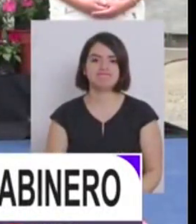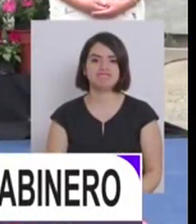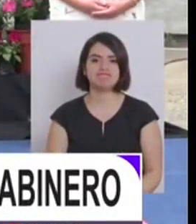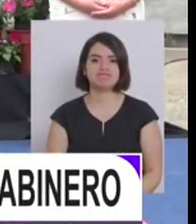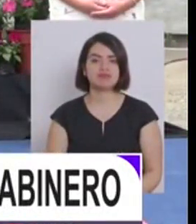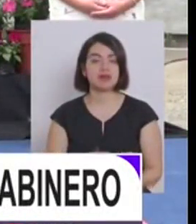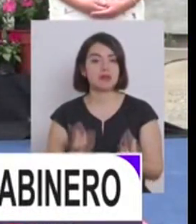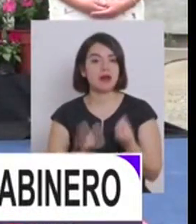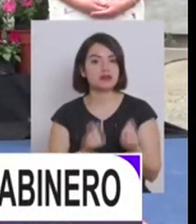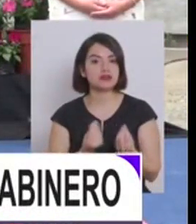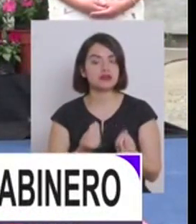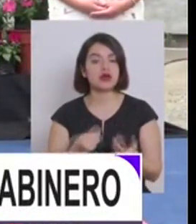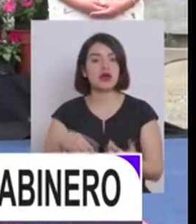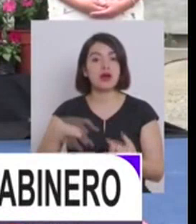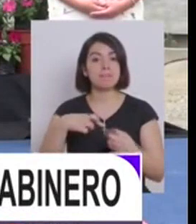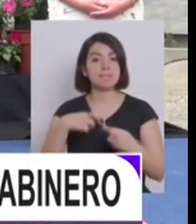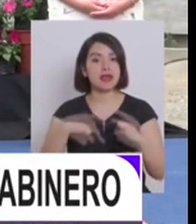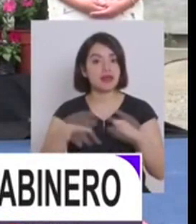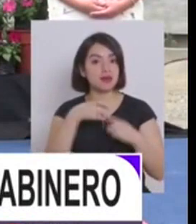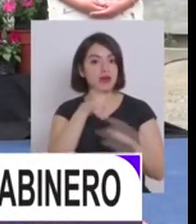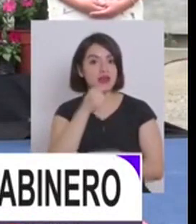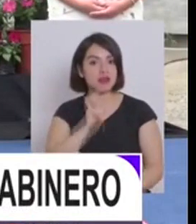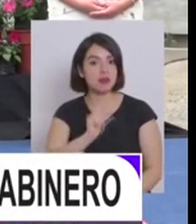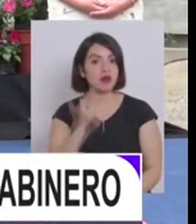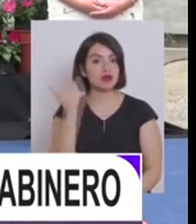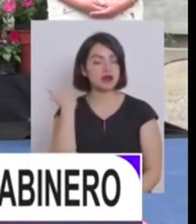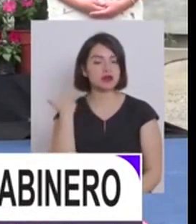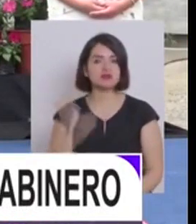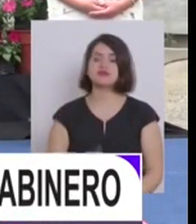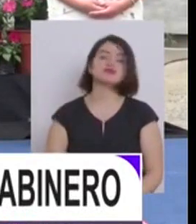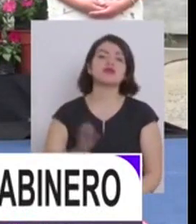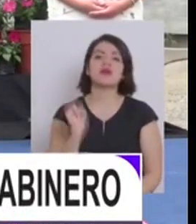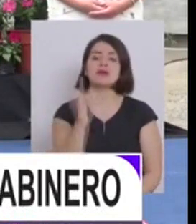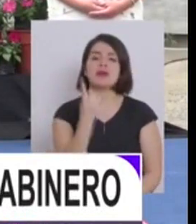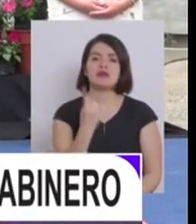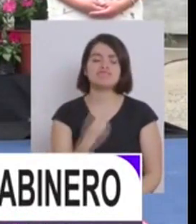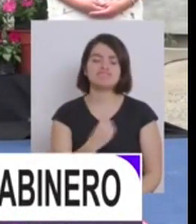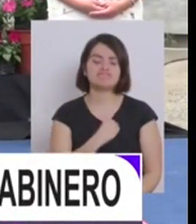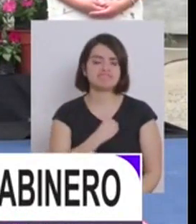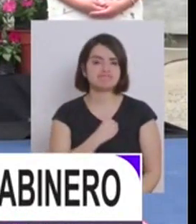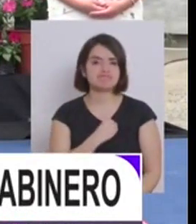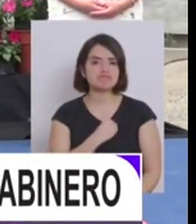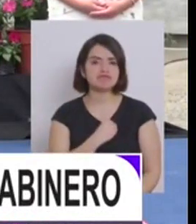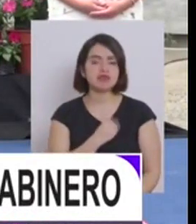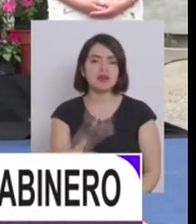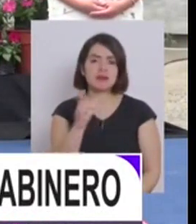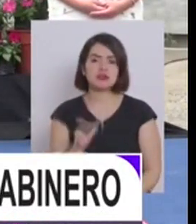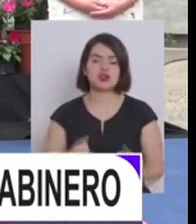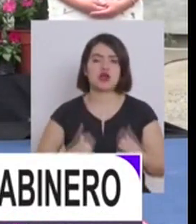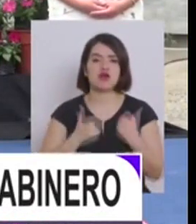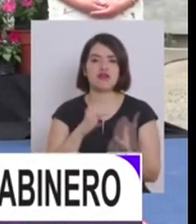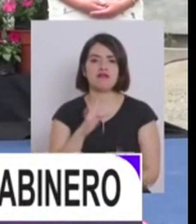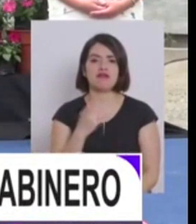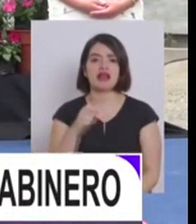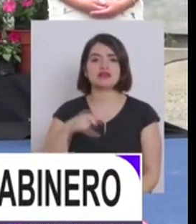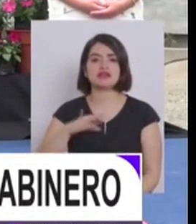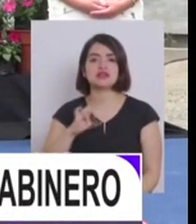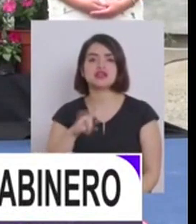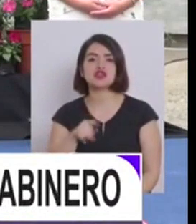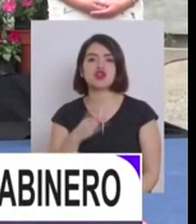pasó en Panguipulli hace un par de días atrás, lo primero es lamentar la muerte del joven Francisco